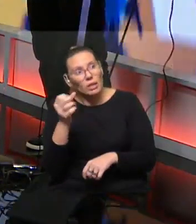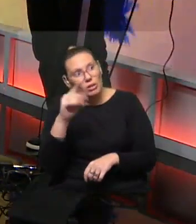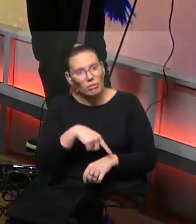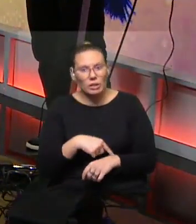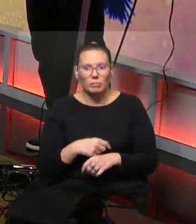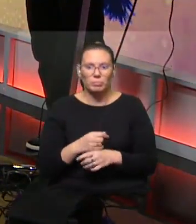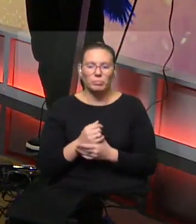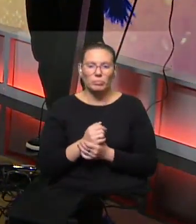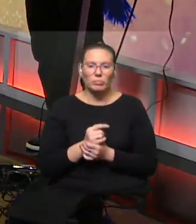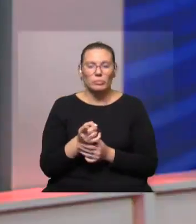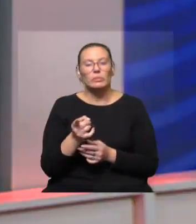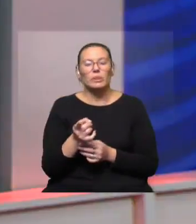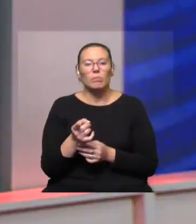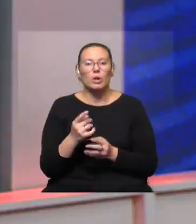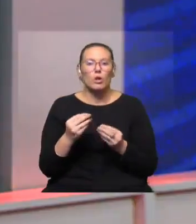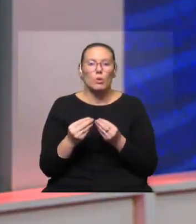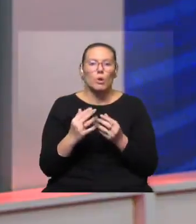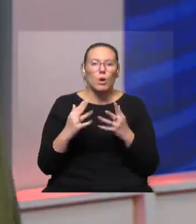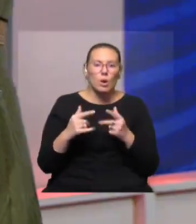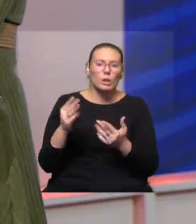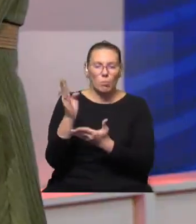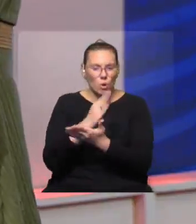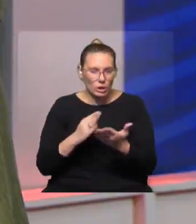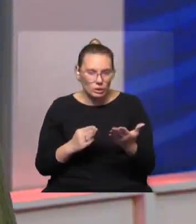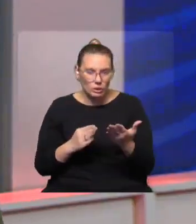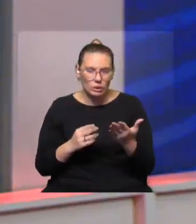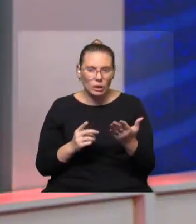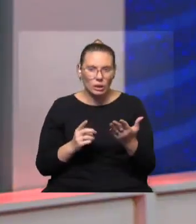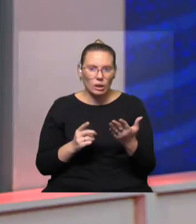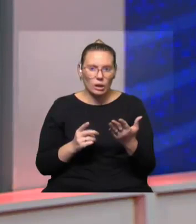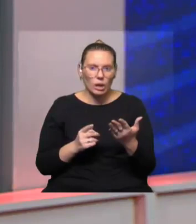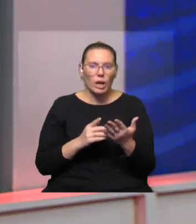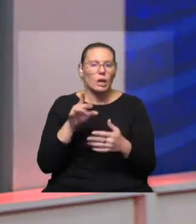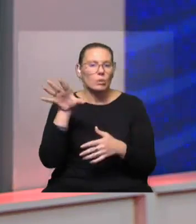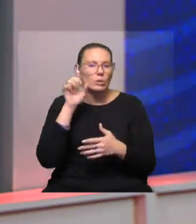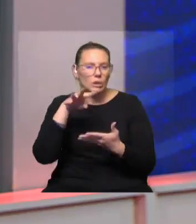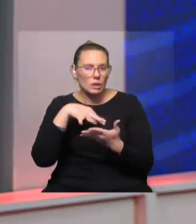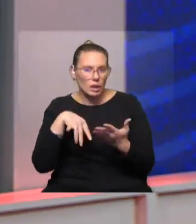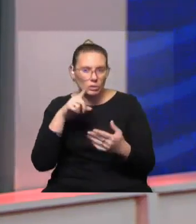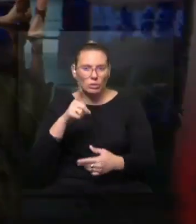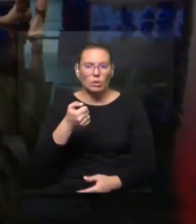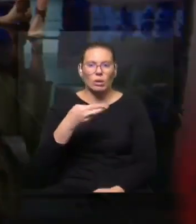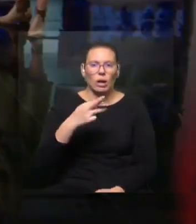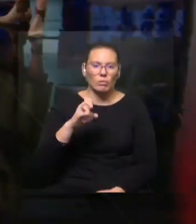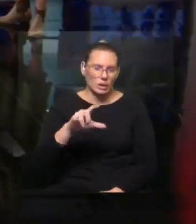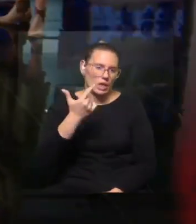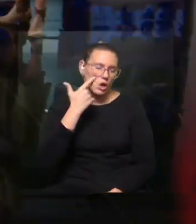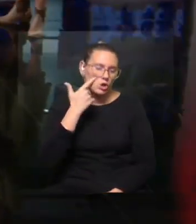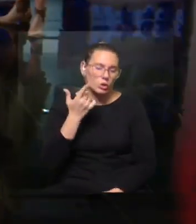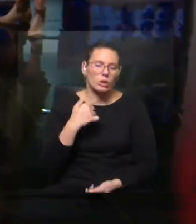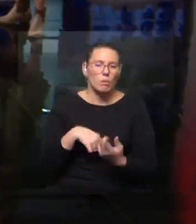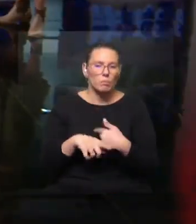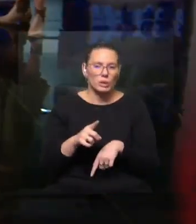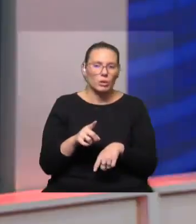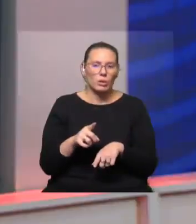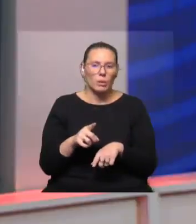y para armarlo desde la poesía porque por algo viste lo que escuchaste esto porque está Gabriel lo tenés conocido digamos